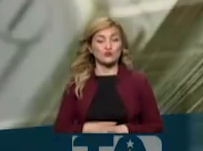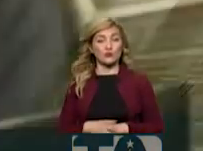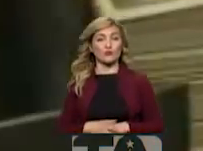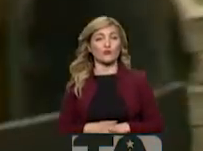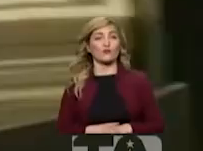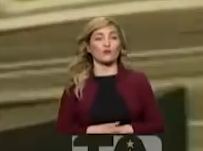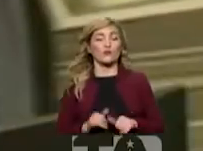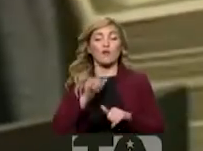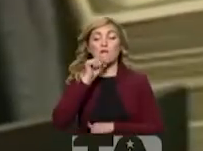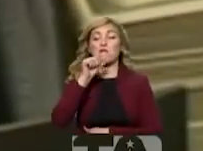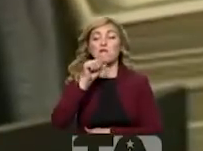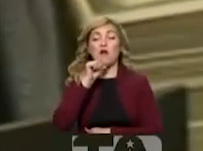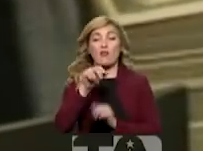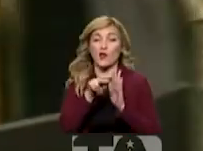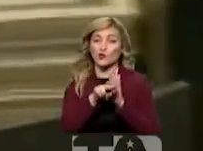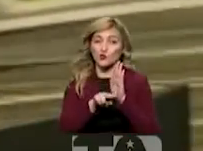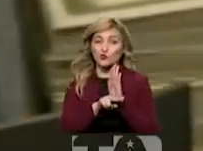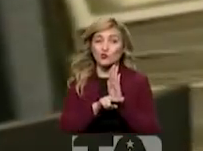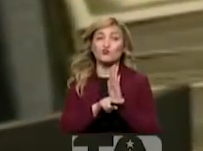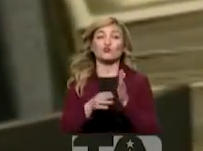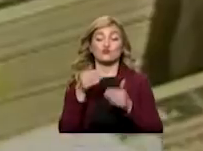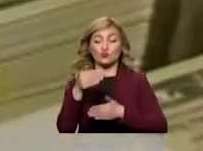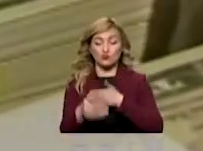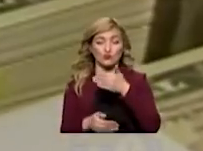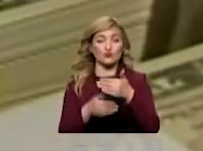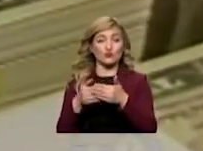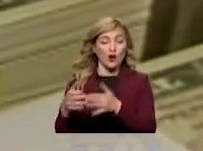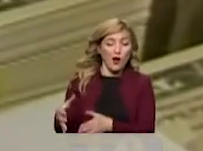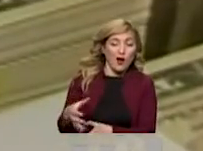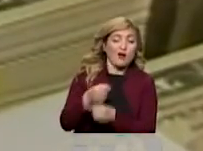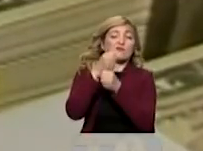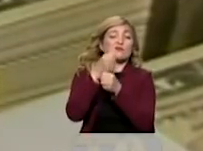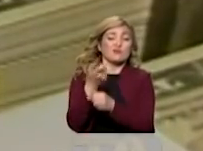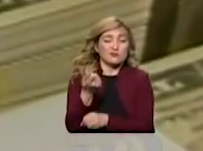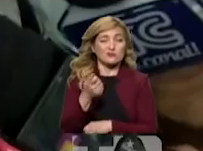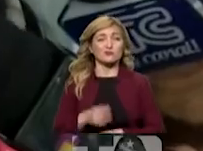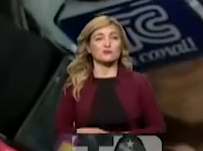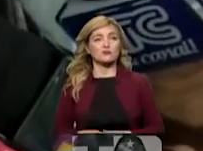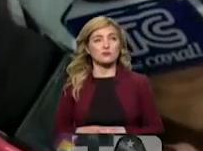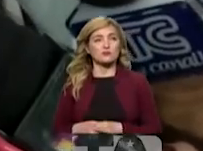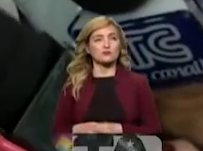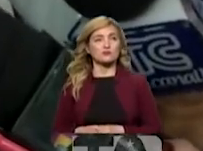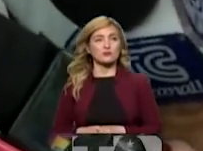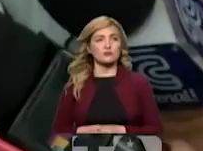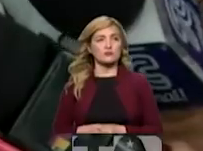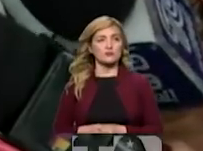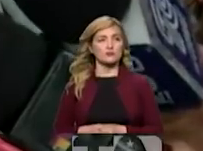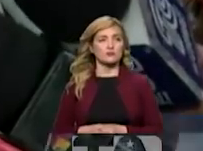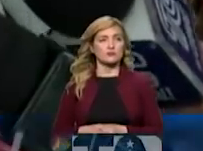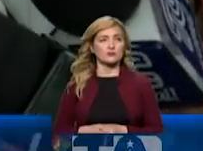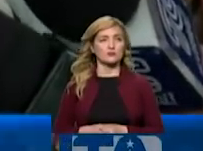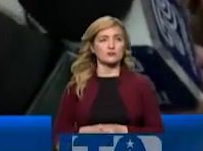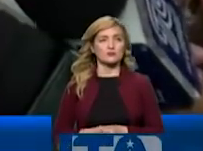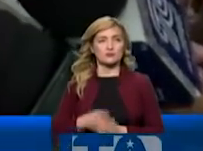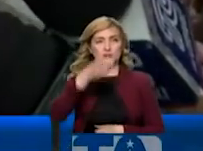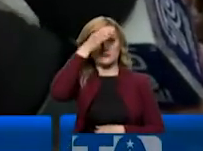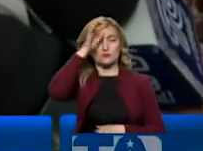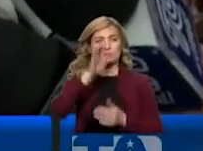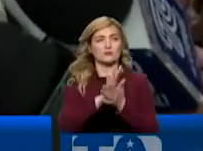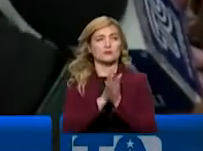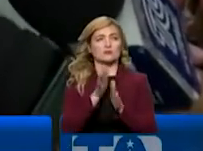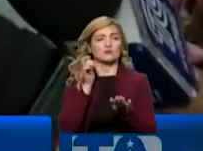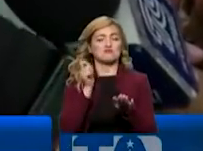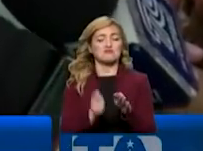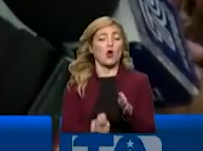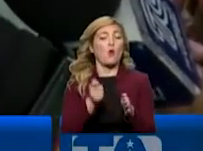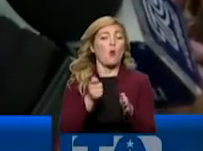coinciden en que hace falta una normativa que oriente el proceso de recuperación de capitales. No existe una cultura, lamentablemente, de los